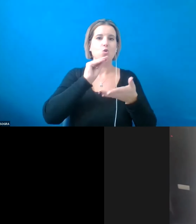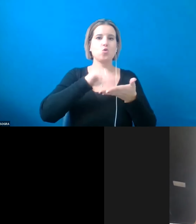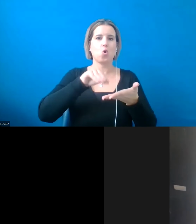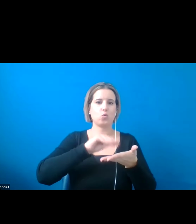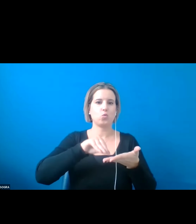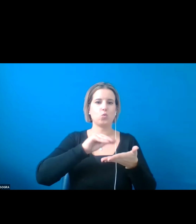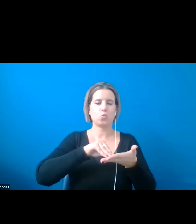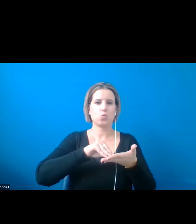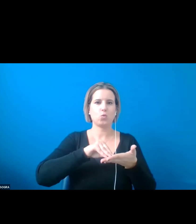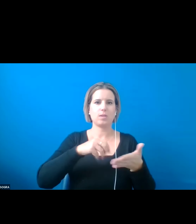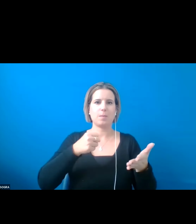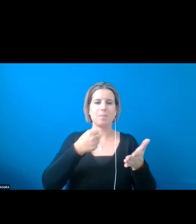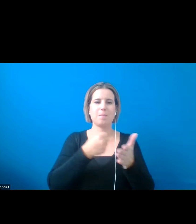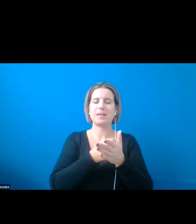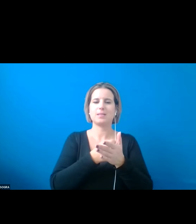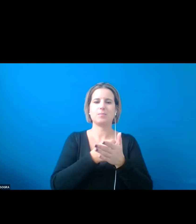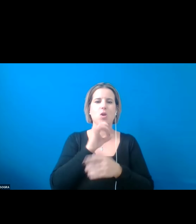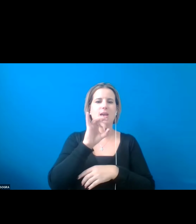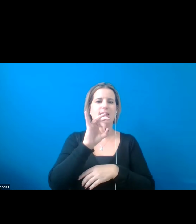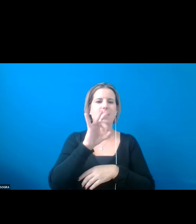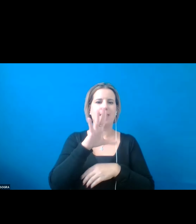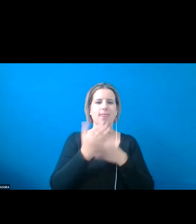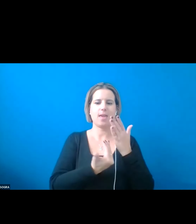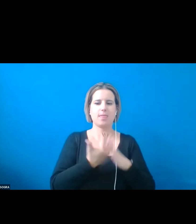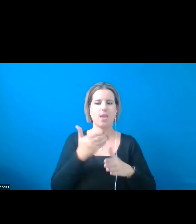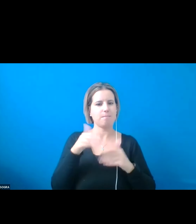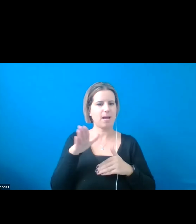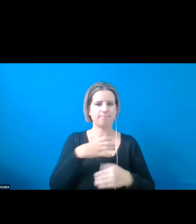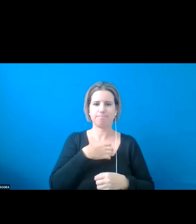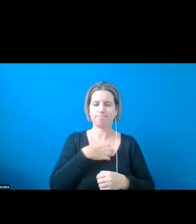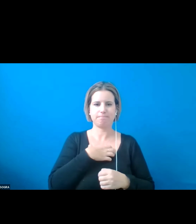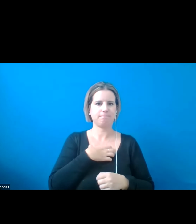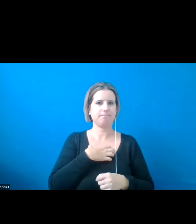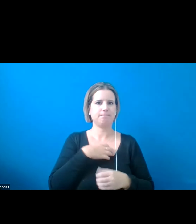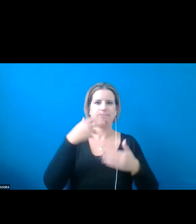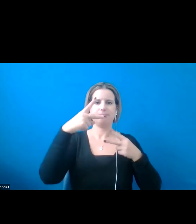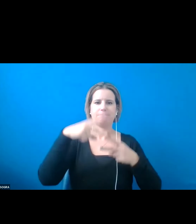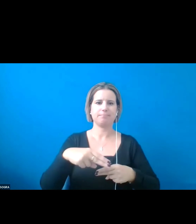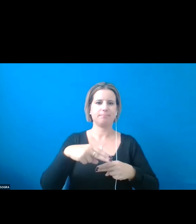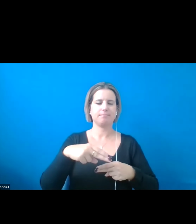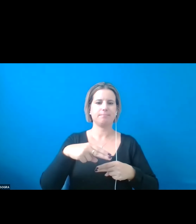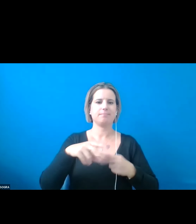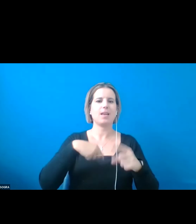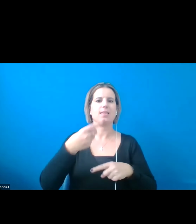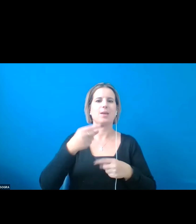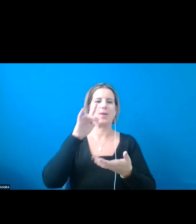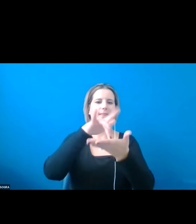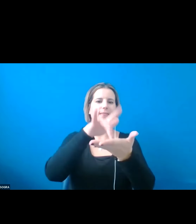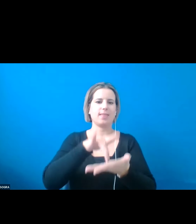superar los 15 días ya cuando entran en las citas de seguimiento